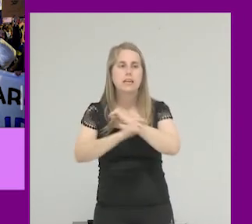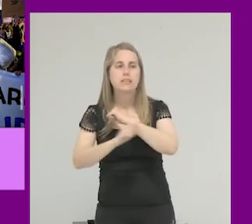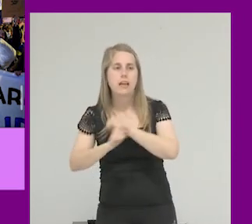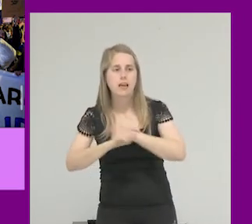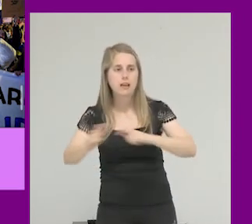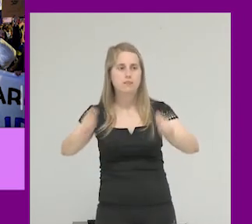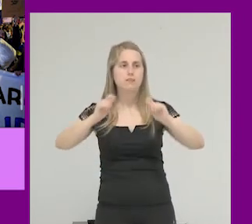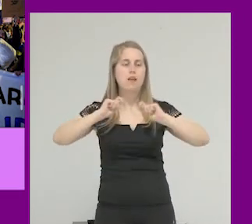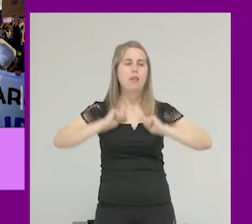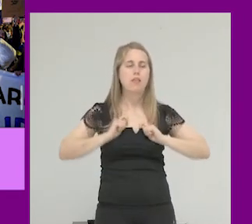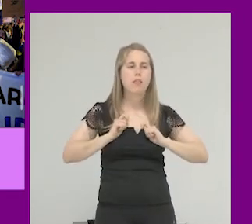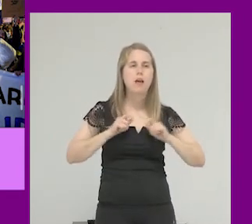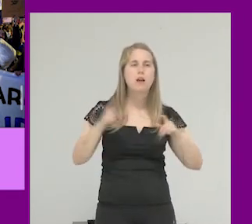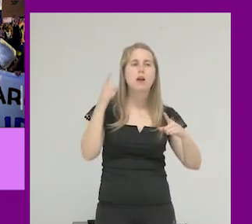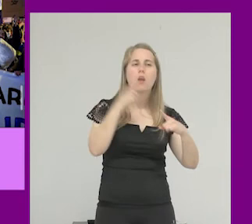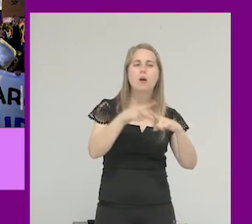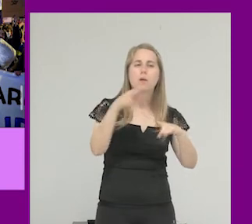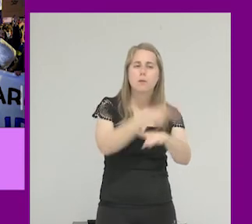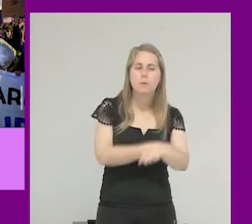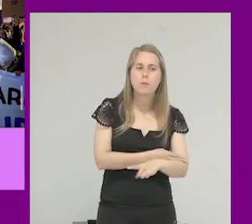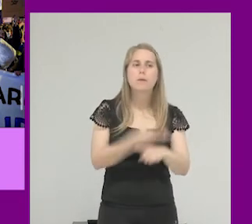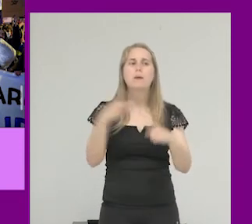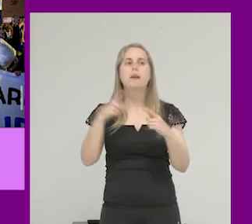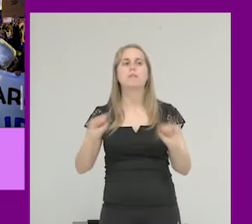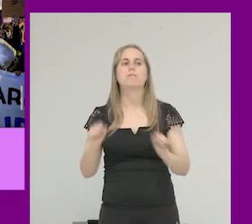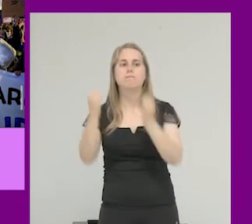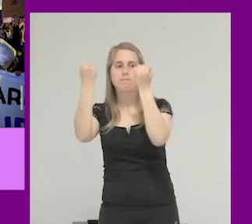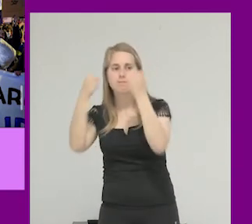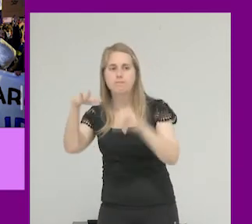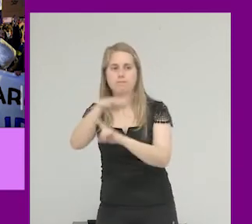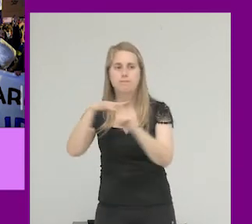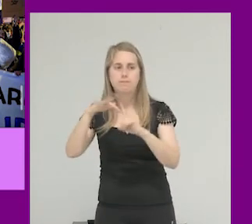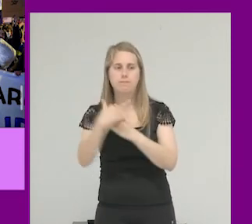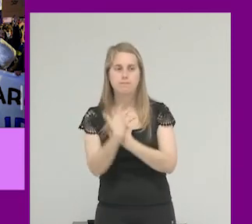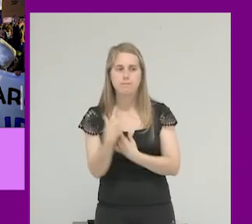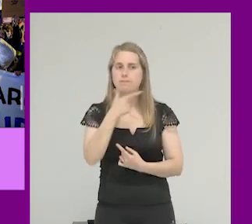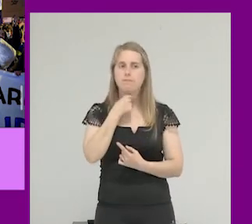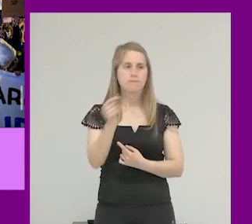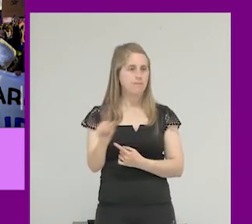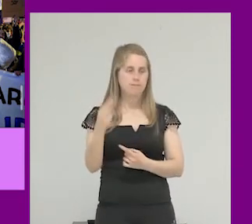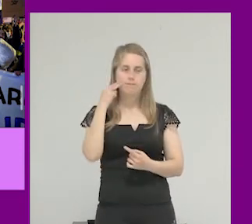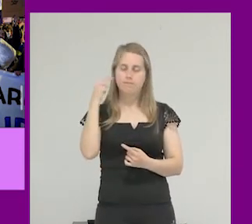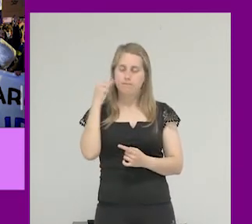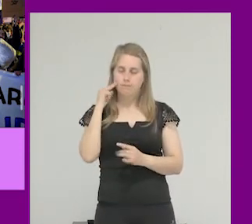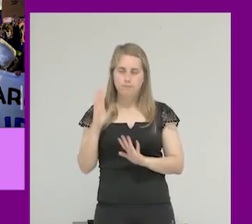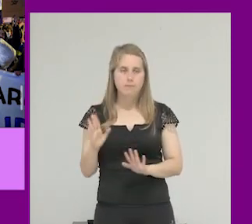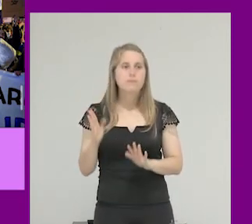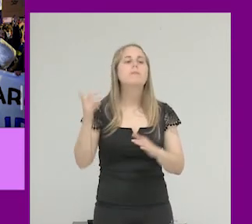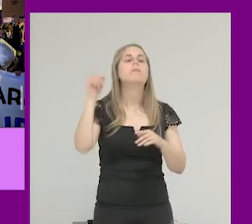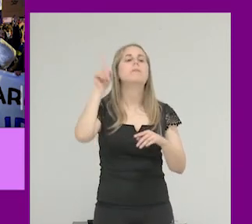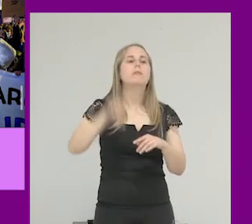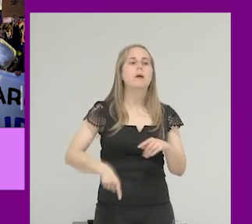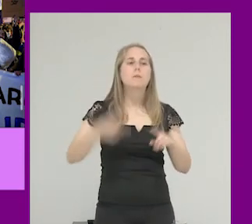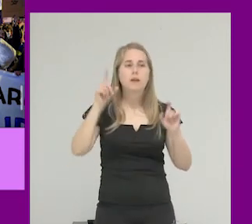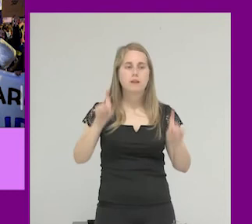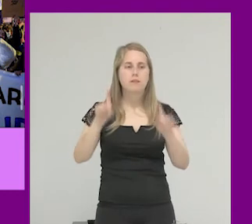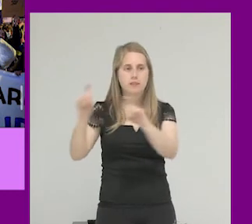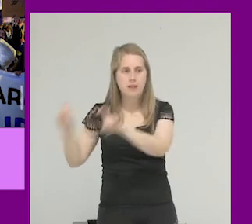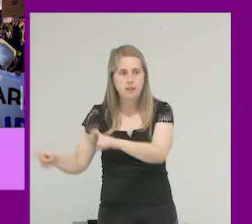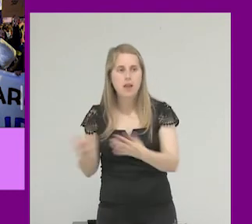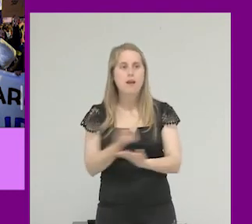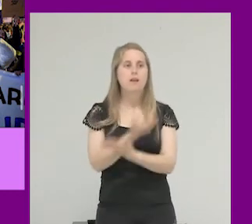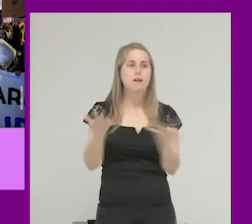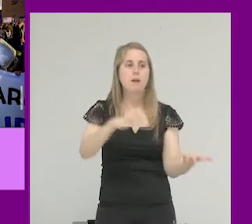identificar, prevenir y salir de situaciones que nos violentan, y también para soñar y poner en práctica